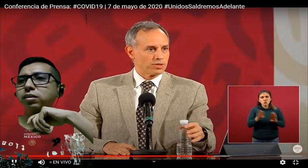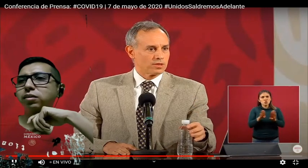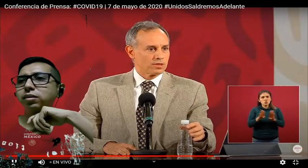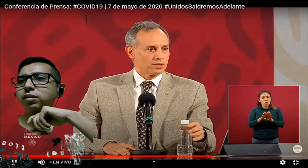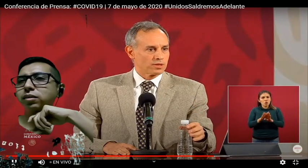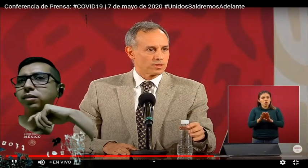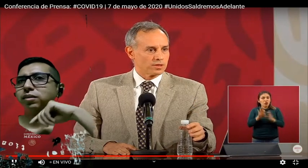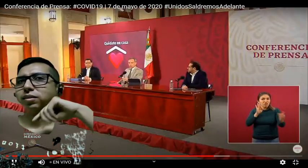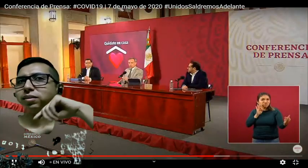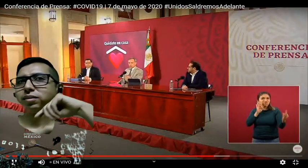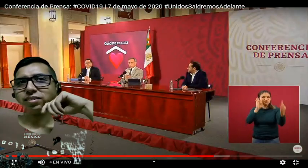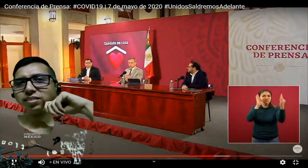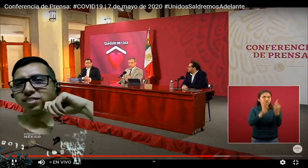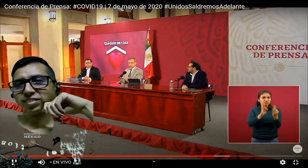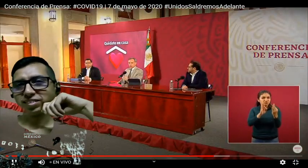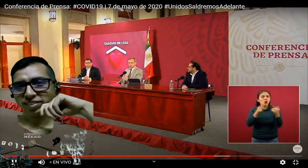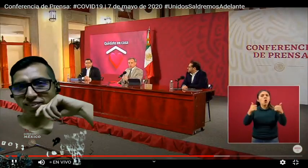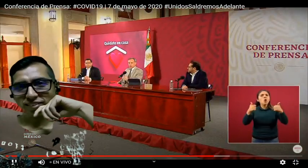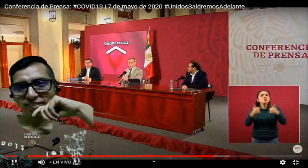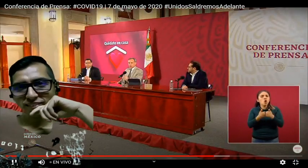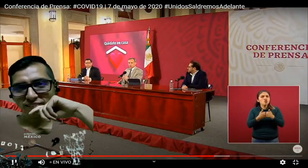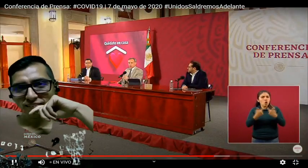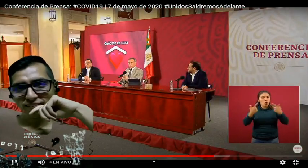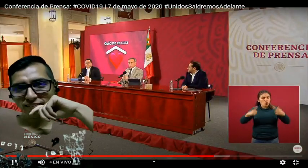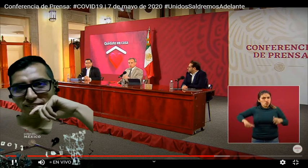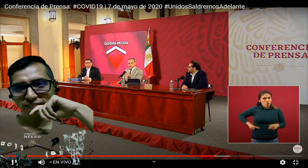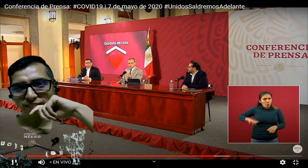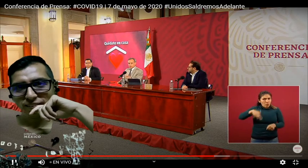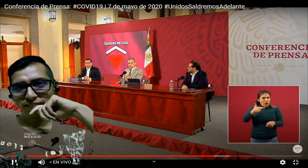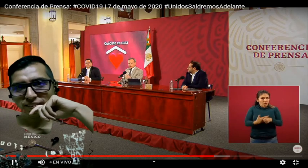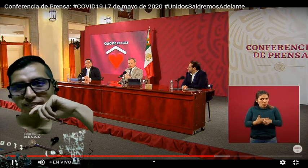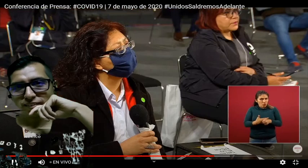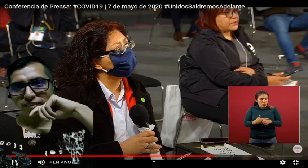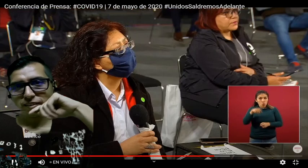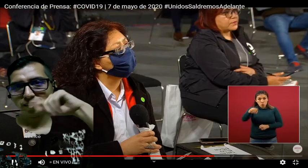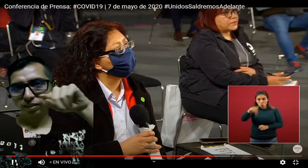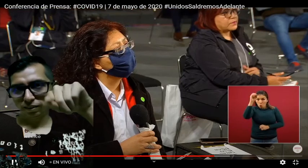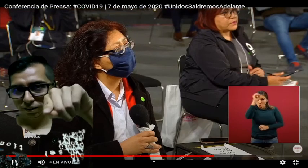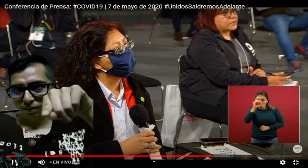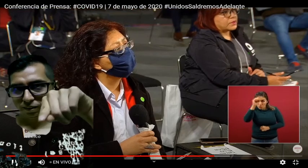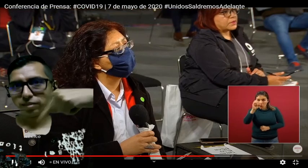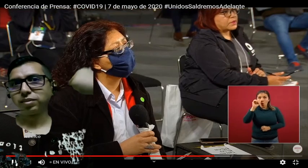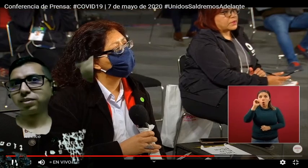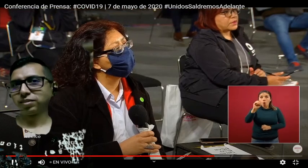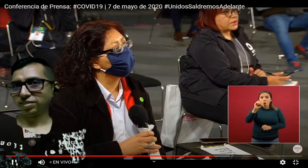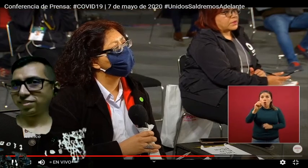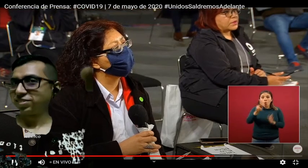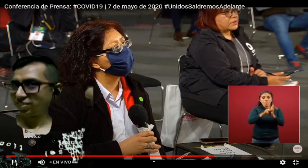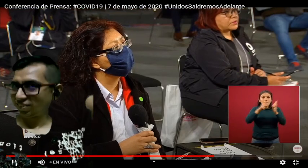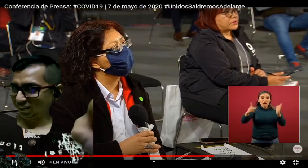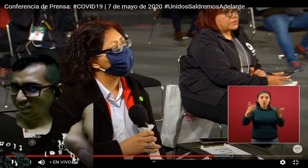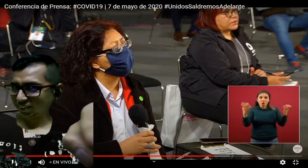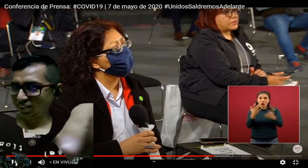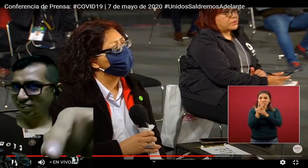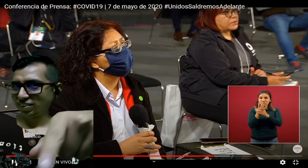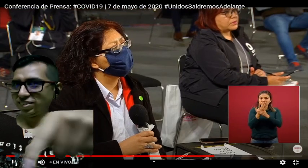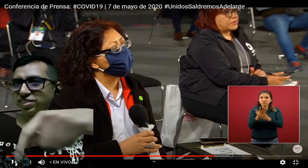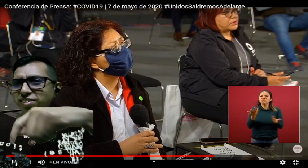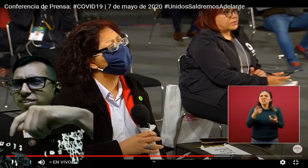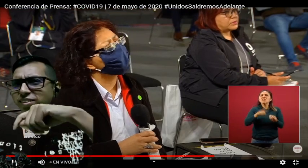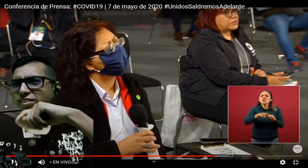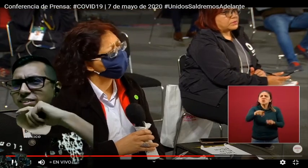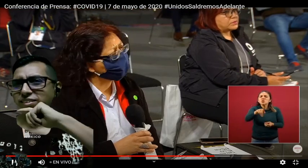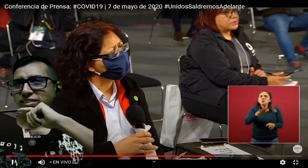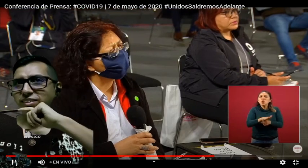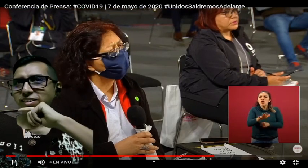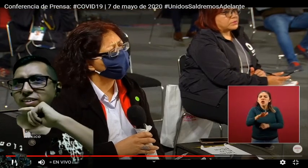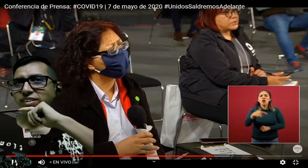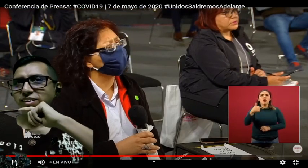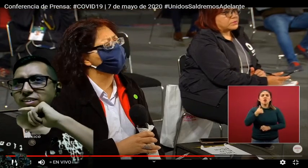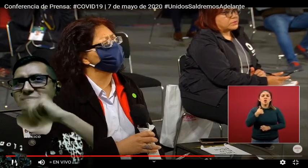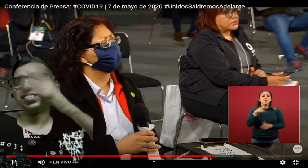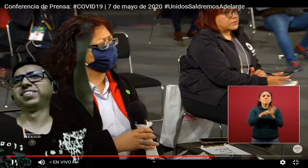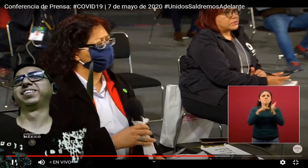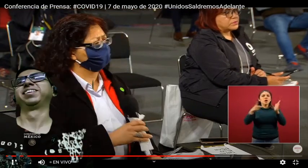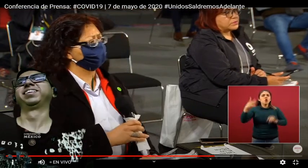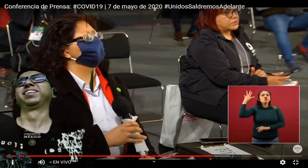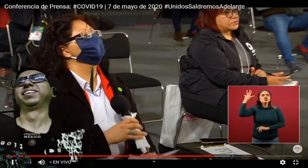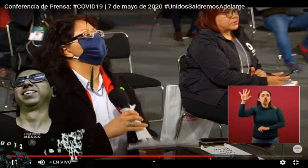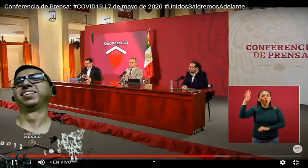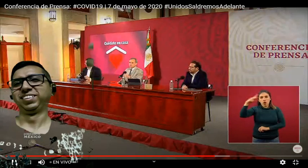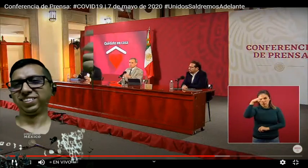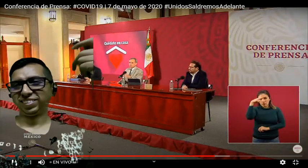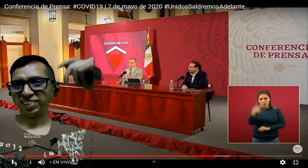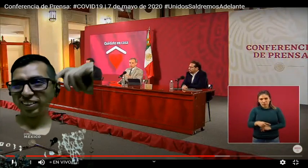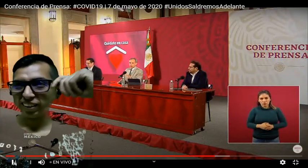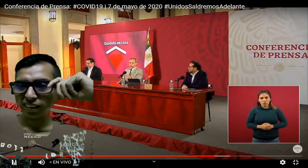Confrontación con los gobernadores, ¿es opinión suya o del editor de su periódico o su periódico? ¿De qué medio me dijo usted que es? Del Sol de México, sí, por